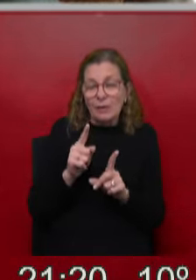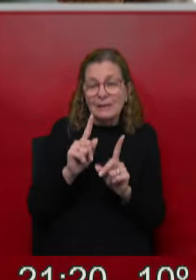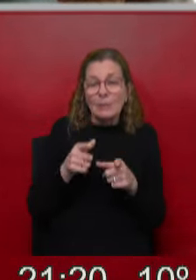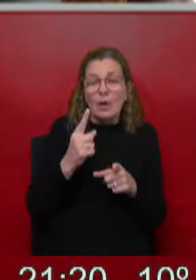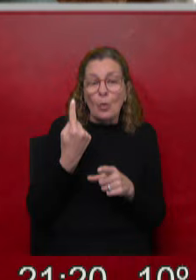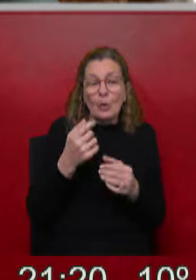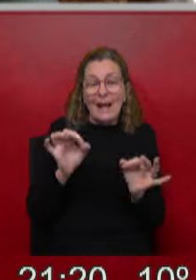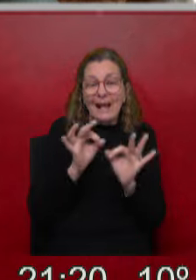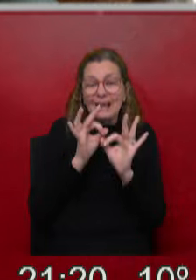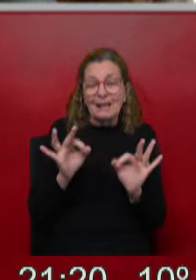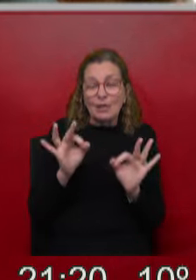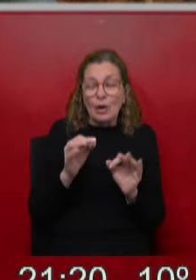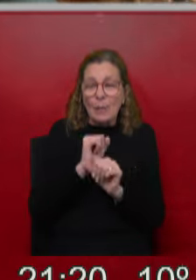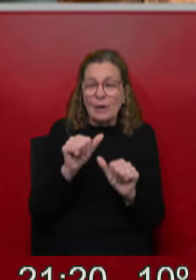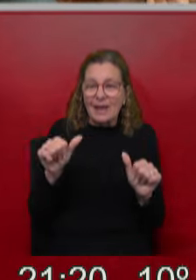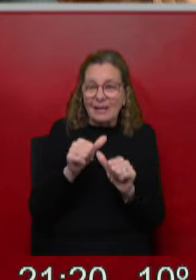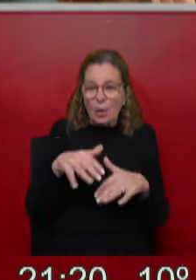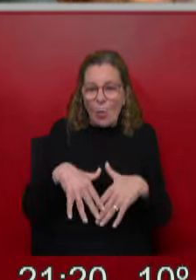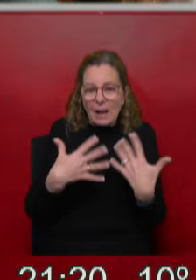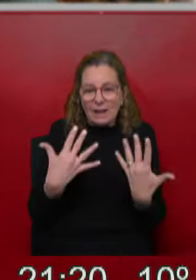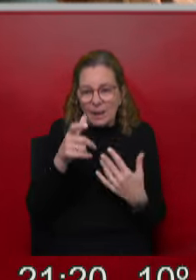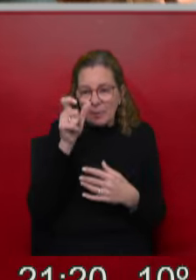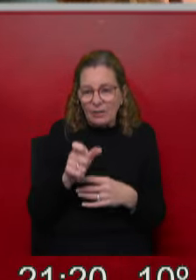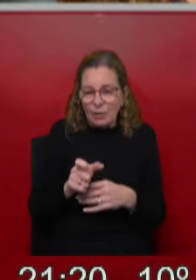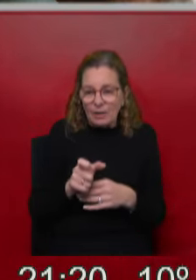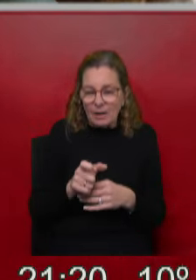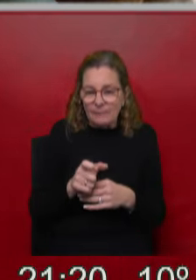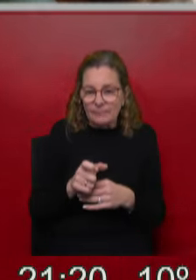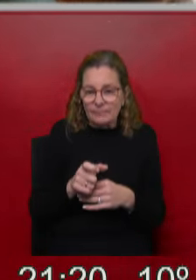una canción la puede hacer cualquiera.